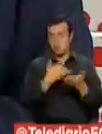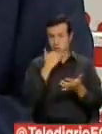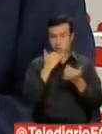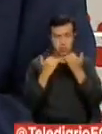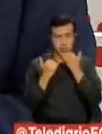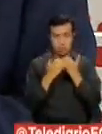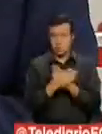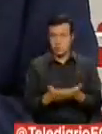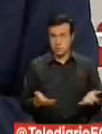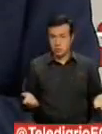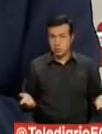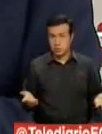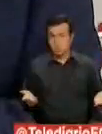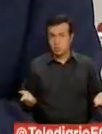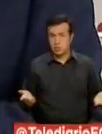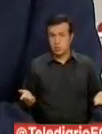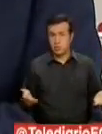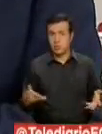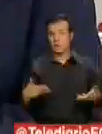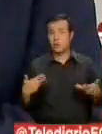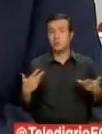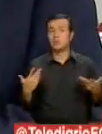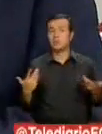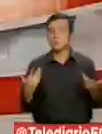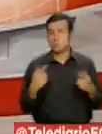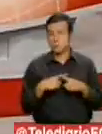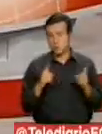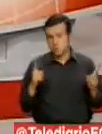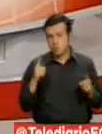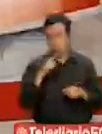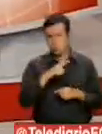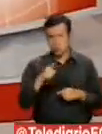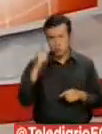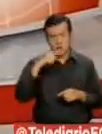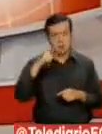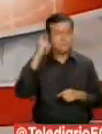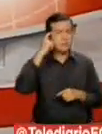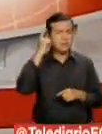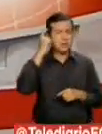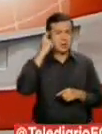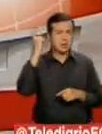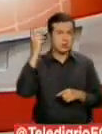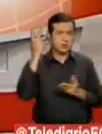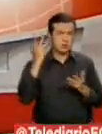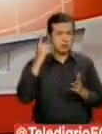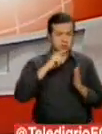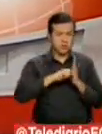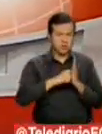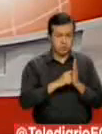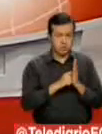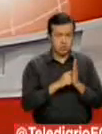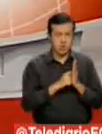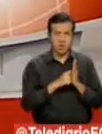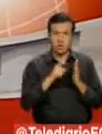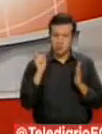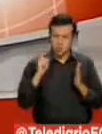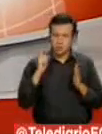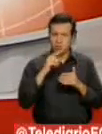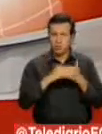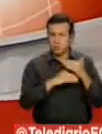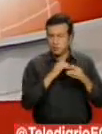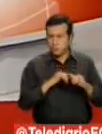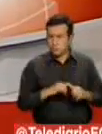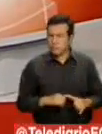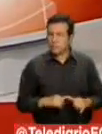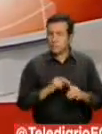deficiente, pero ¿usted cree que la Contraloría debe hacer esos alcances que usted demanda